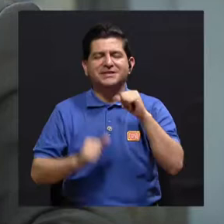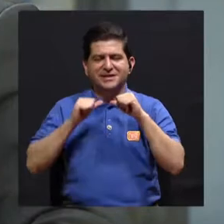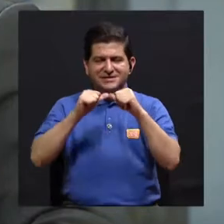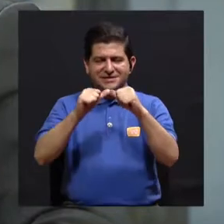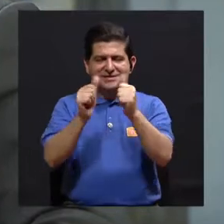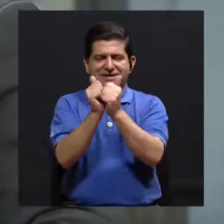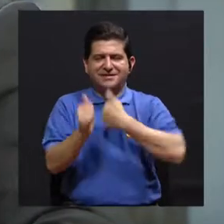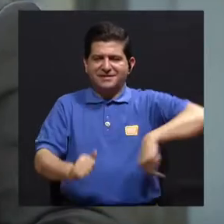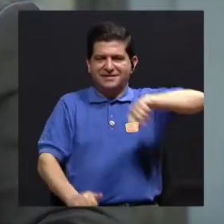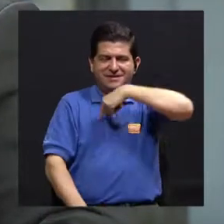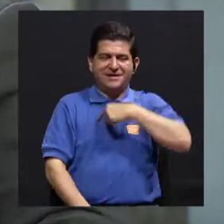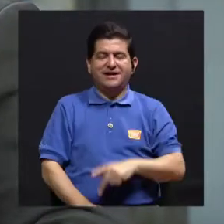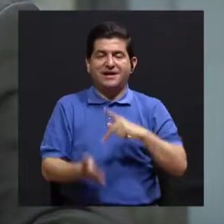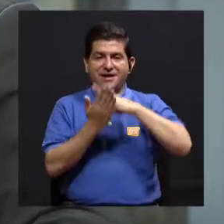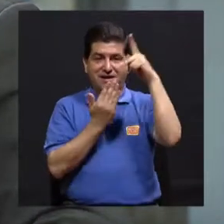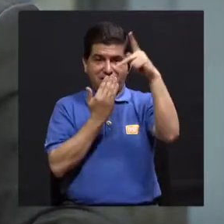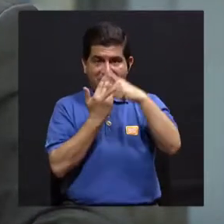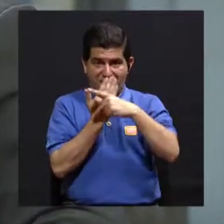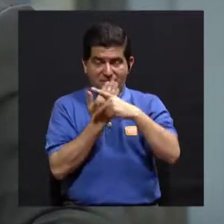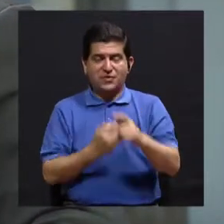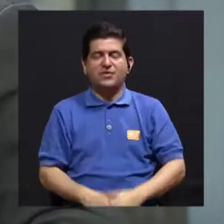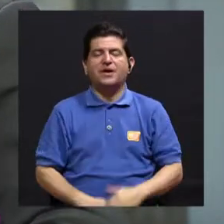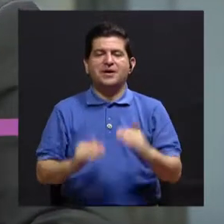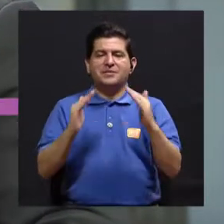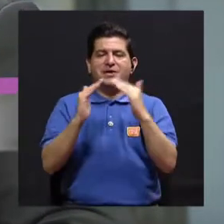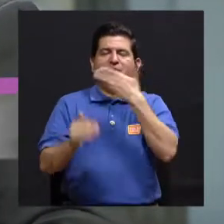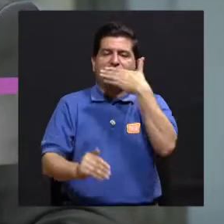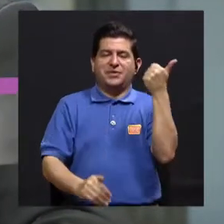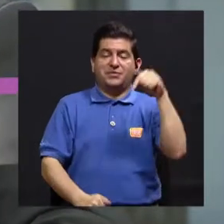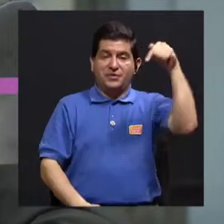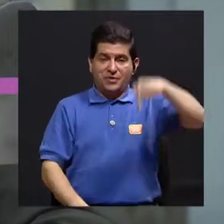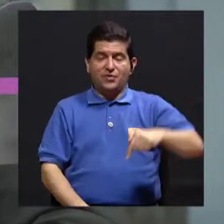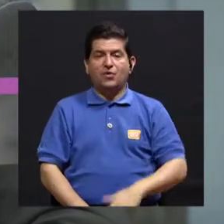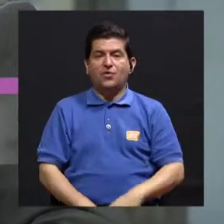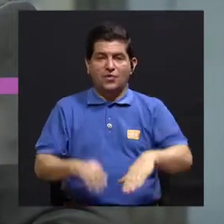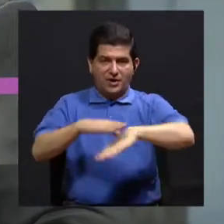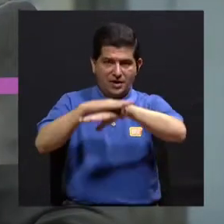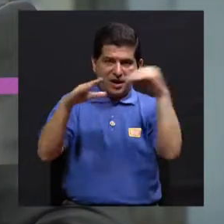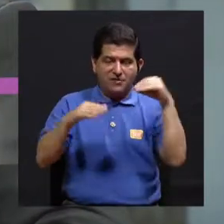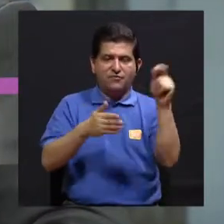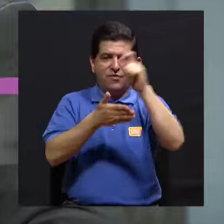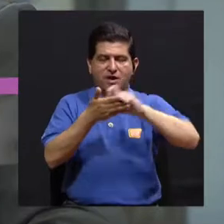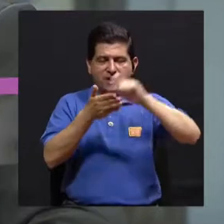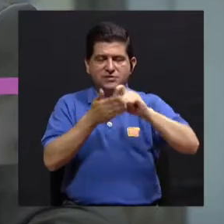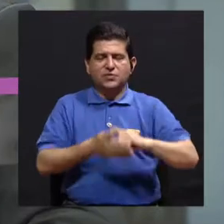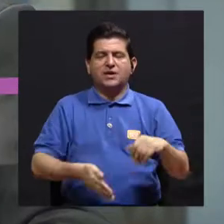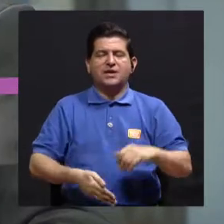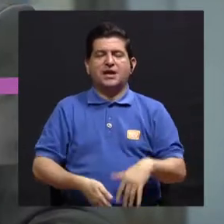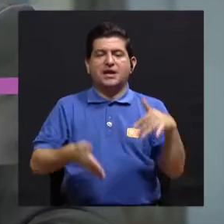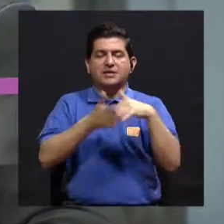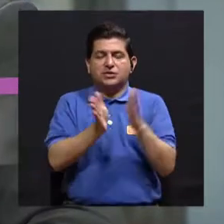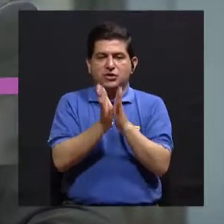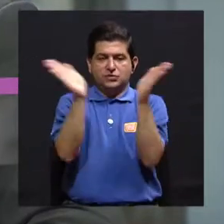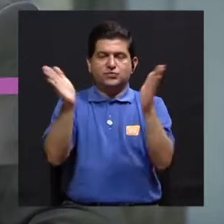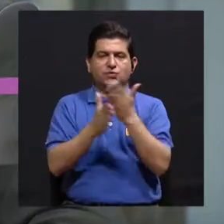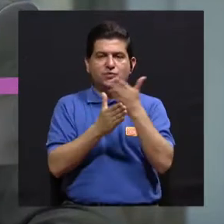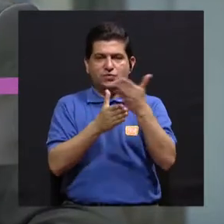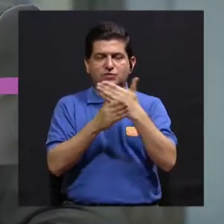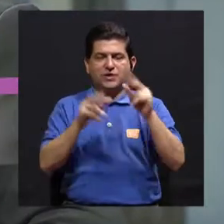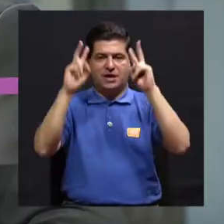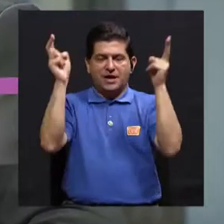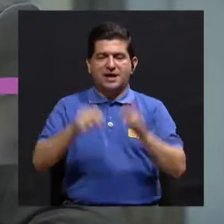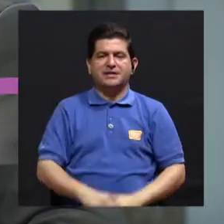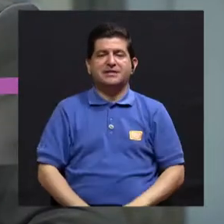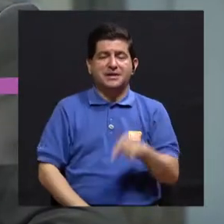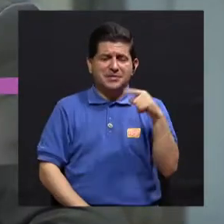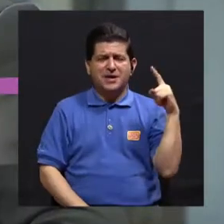Muchísimas gracias por continuar con nosotros en su telerrevista Vivir Mejor, el día de hoy desde las afueras de la Escuela de Estudios Generales, compartiendo con